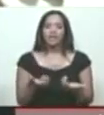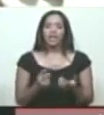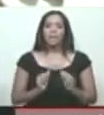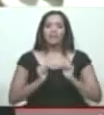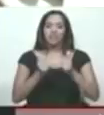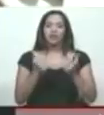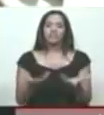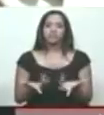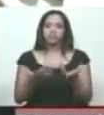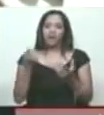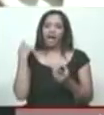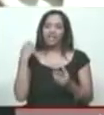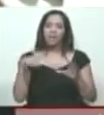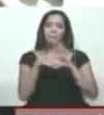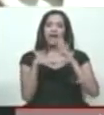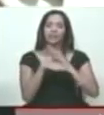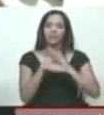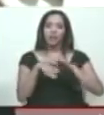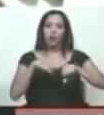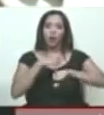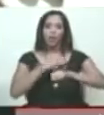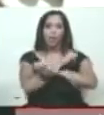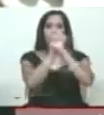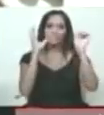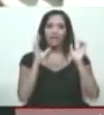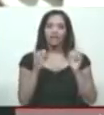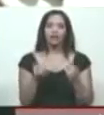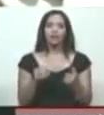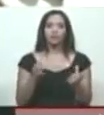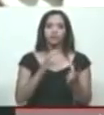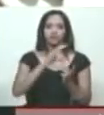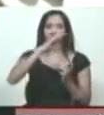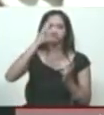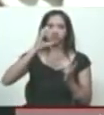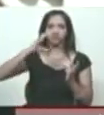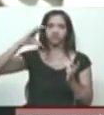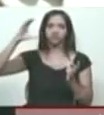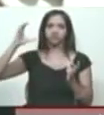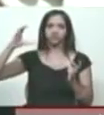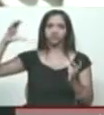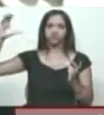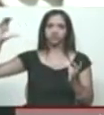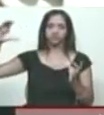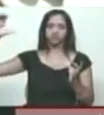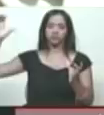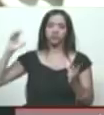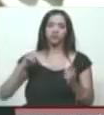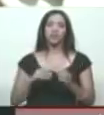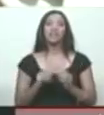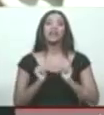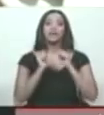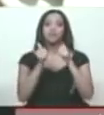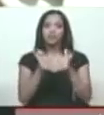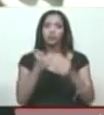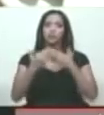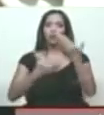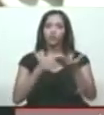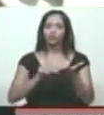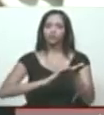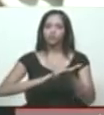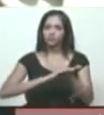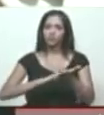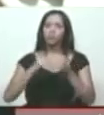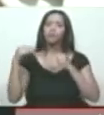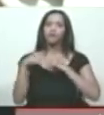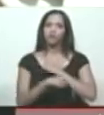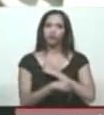martes, en hora de la mañana, todavía soltaba humo, lugar incendiado, comenzó el proceso de reparación